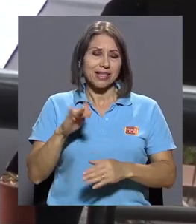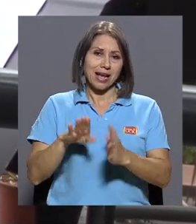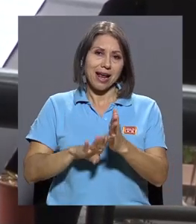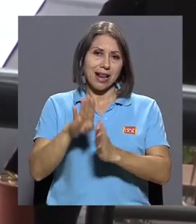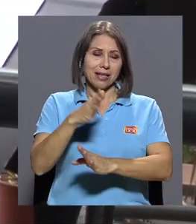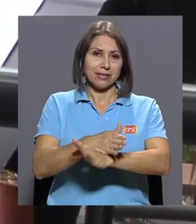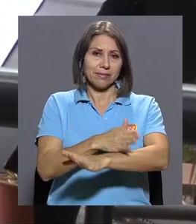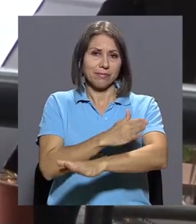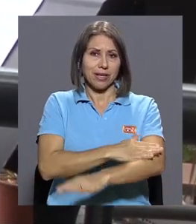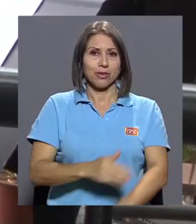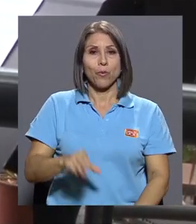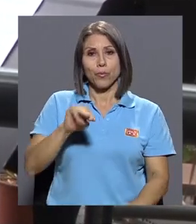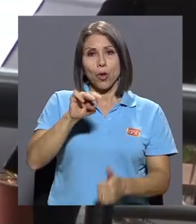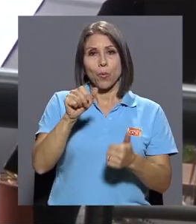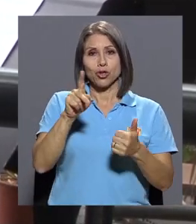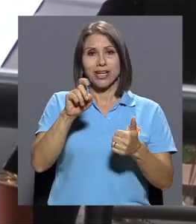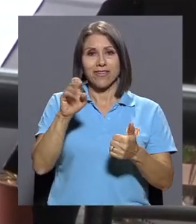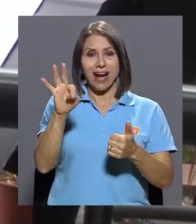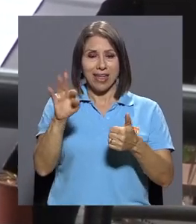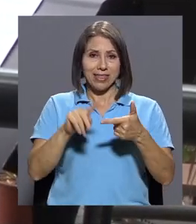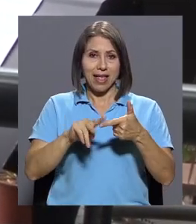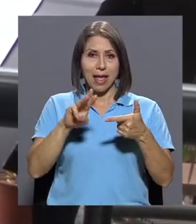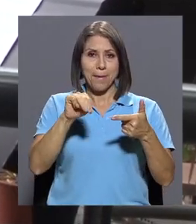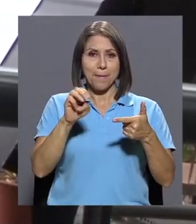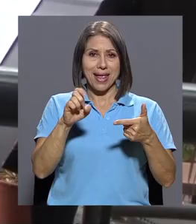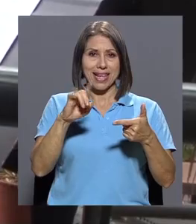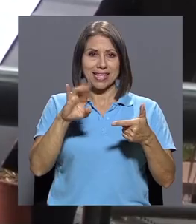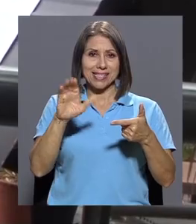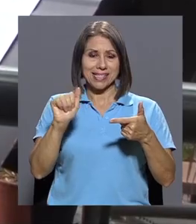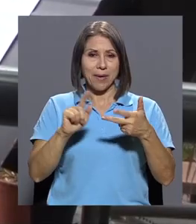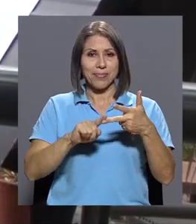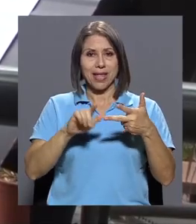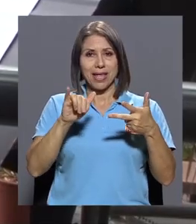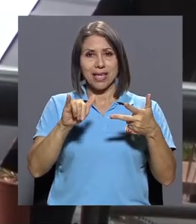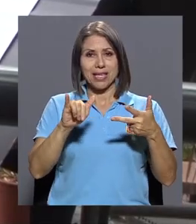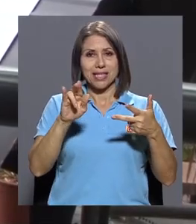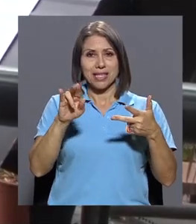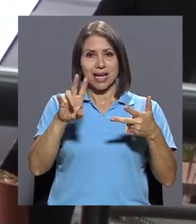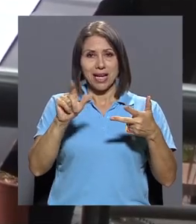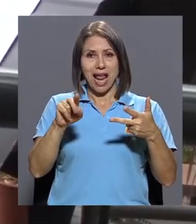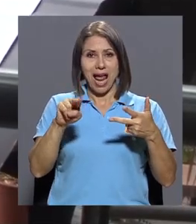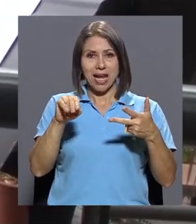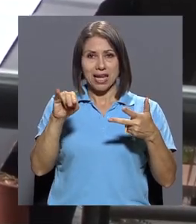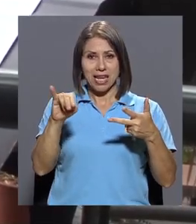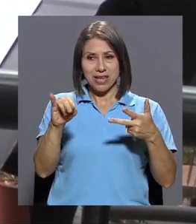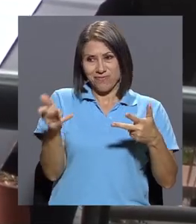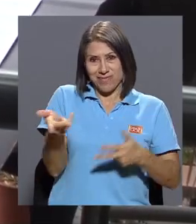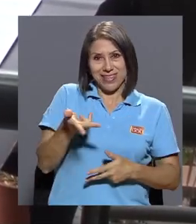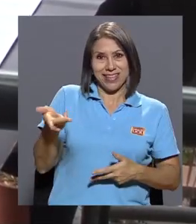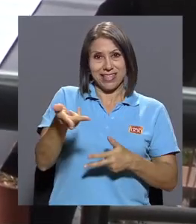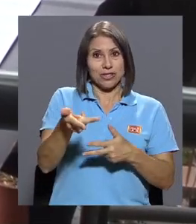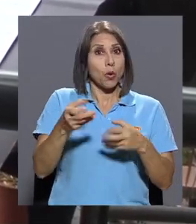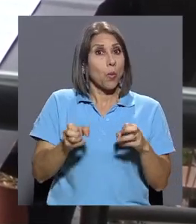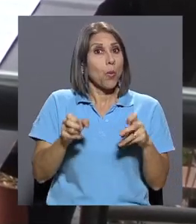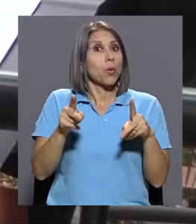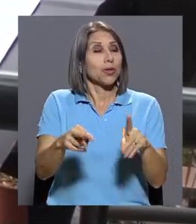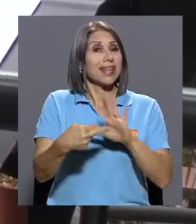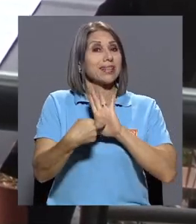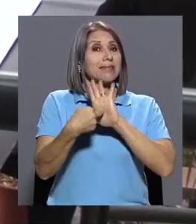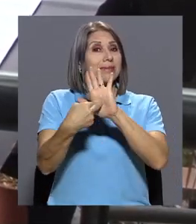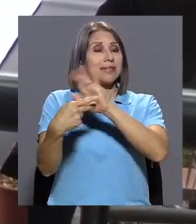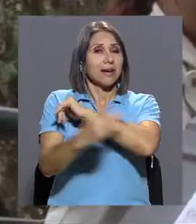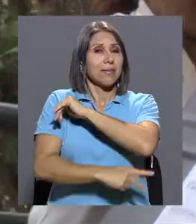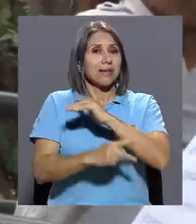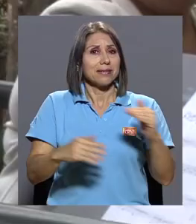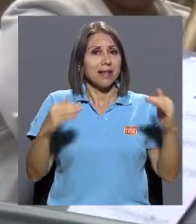crecimiento. Montserrat, Melissa y Girlani han tenido la oportunidad de representar al país fuera de nuestras